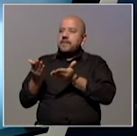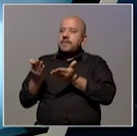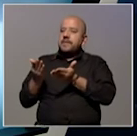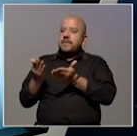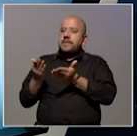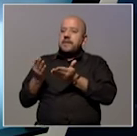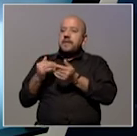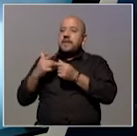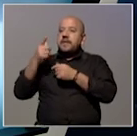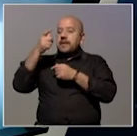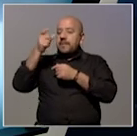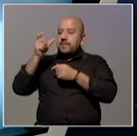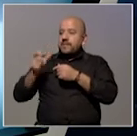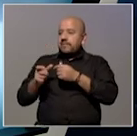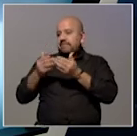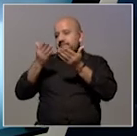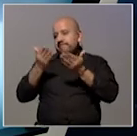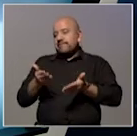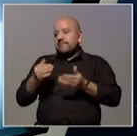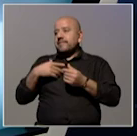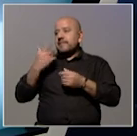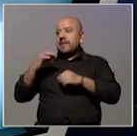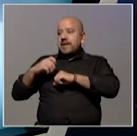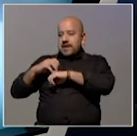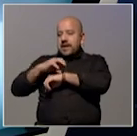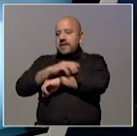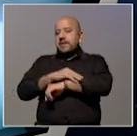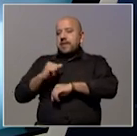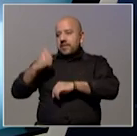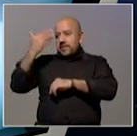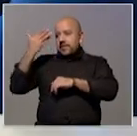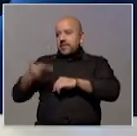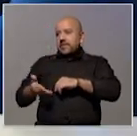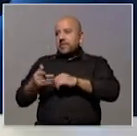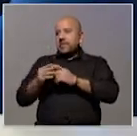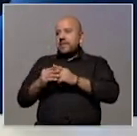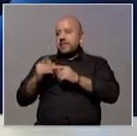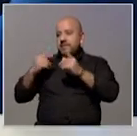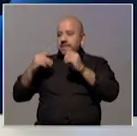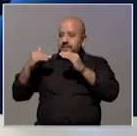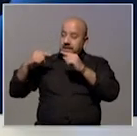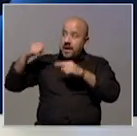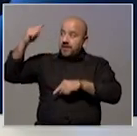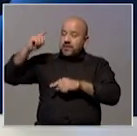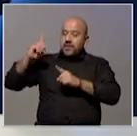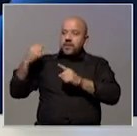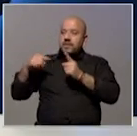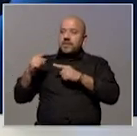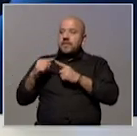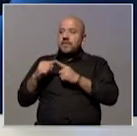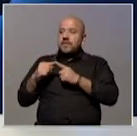la gran persona y la estatura de mariana valga la contradicción pudieron muy alta pero